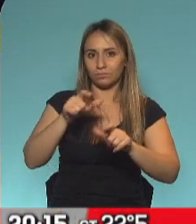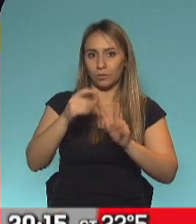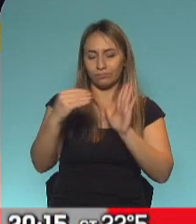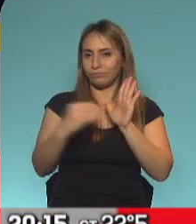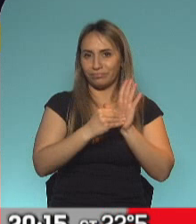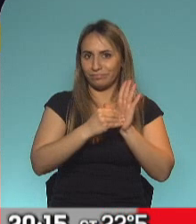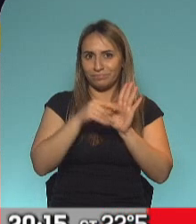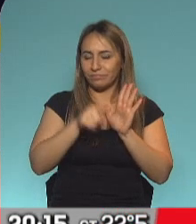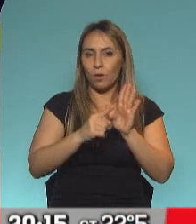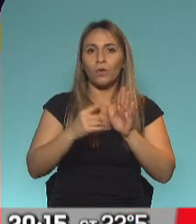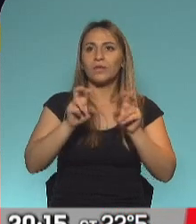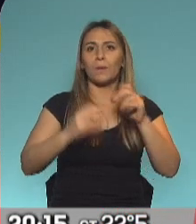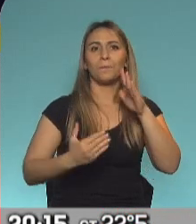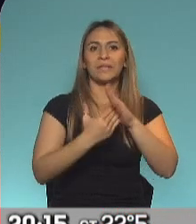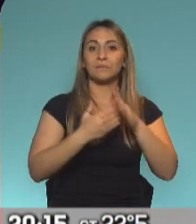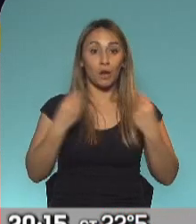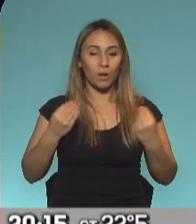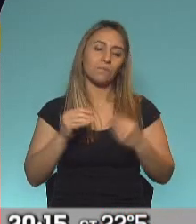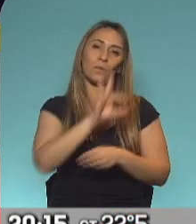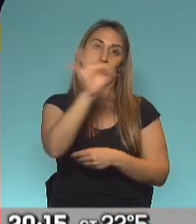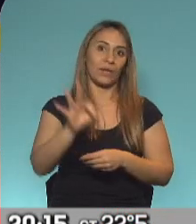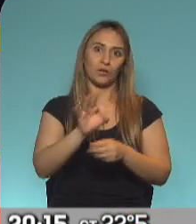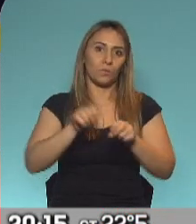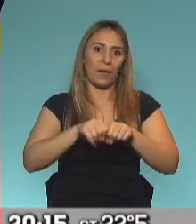el virus, que es la pandemia. Está claro que habrá un país, un